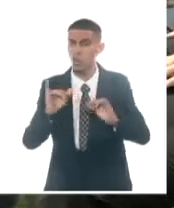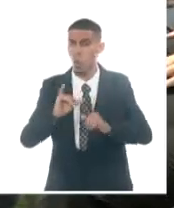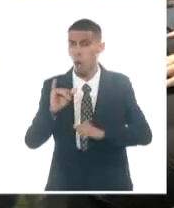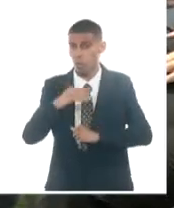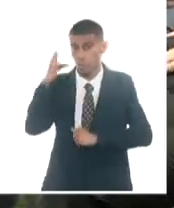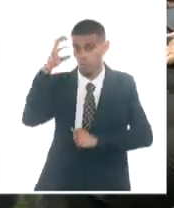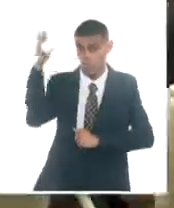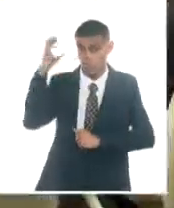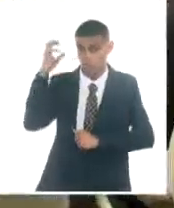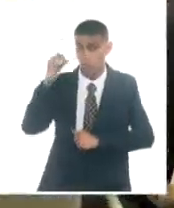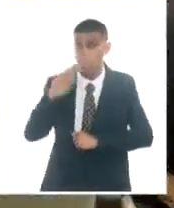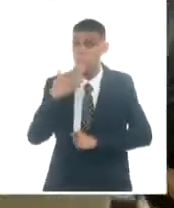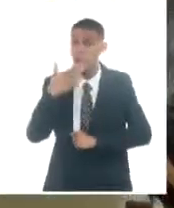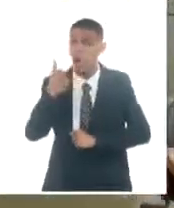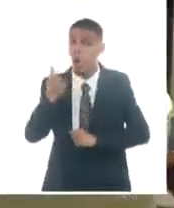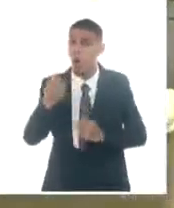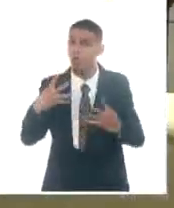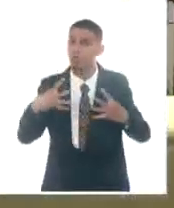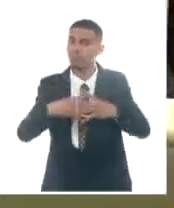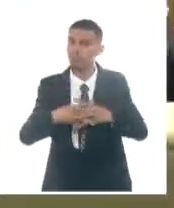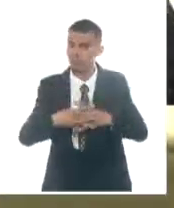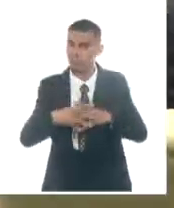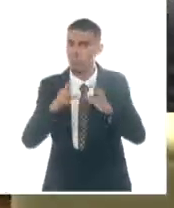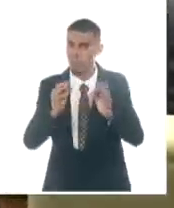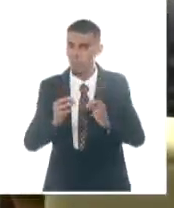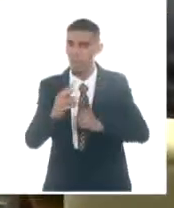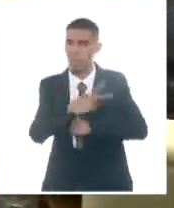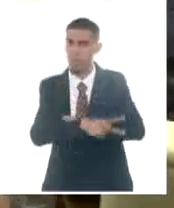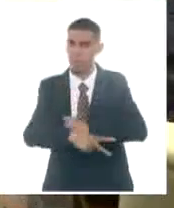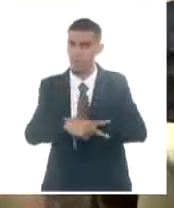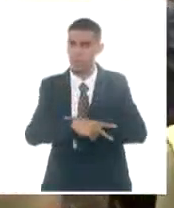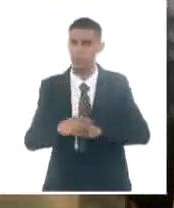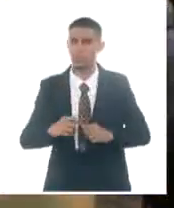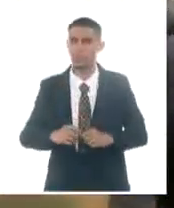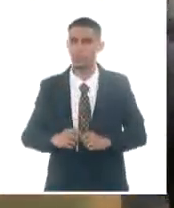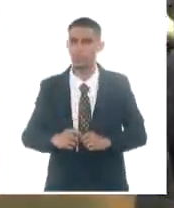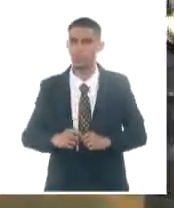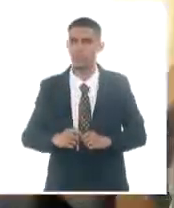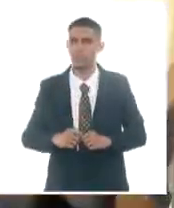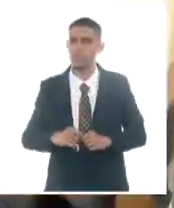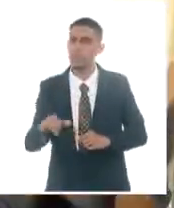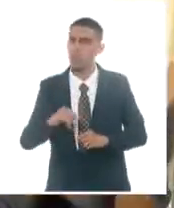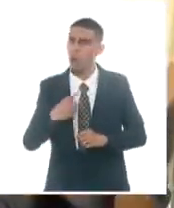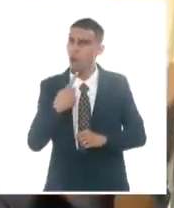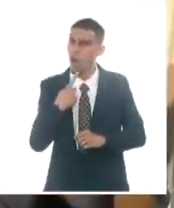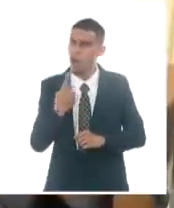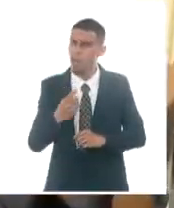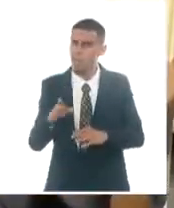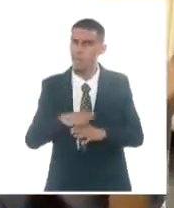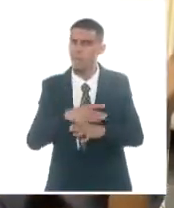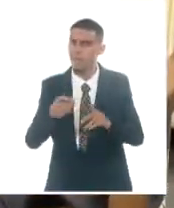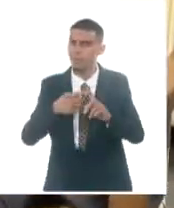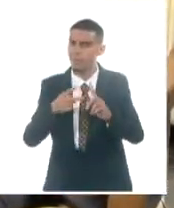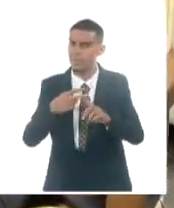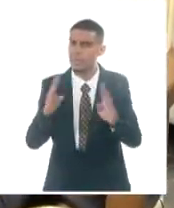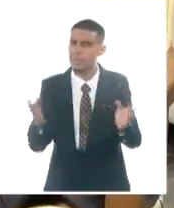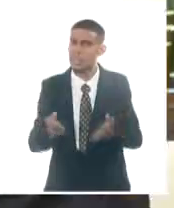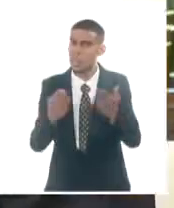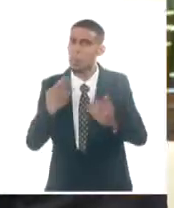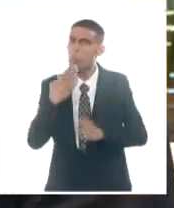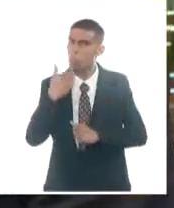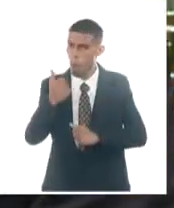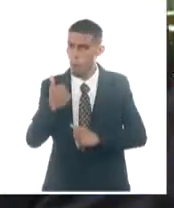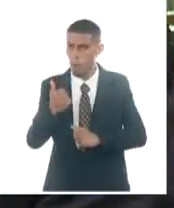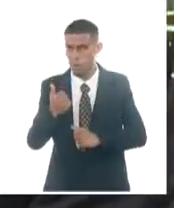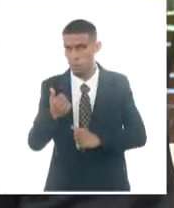cubanos de ampliar los vínculos con la nación balcánica. Asimismo, delineó varios ámbitos en que ese desarrollo puede tener